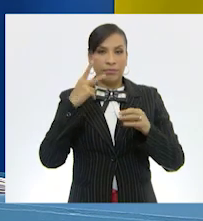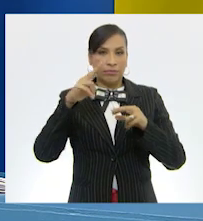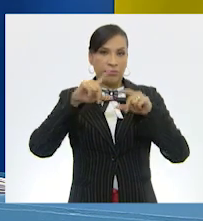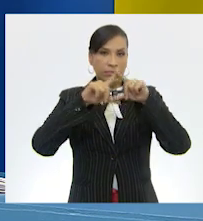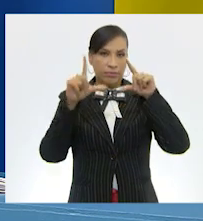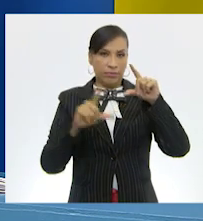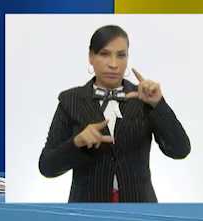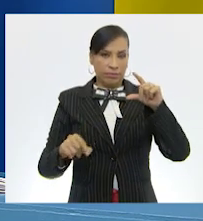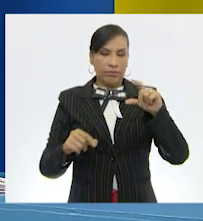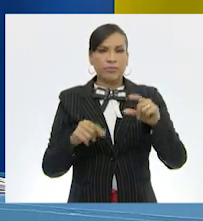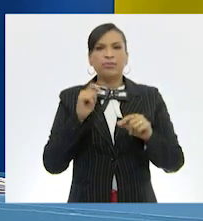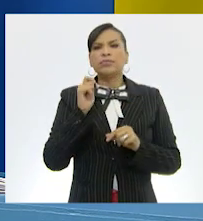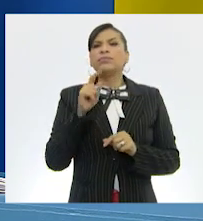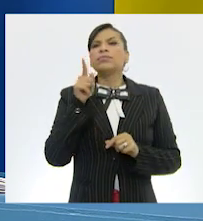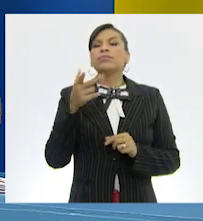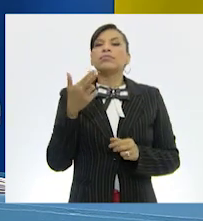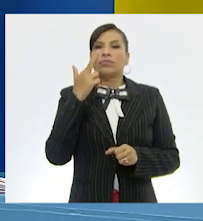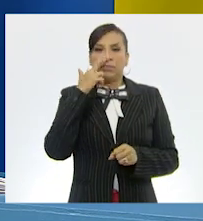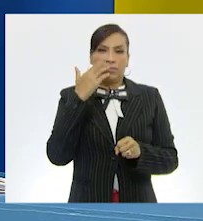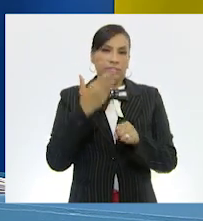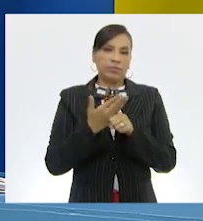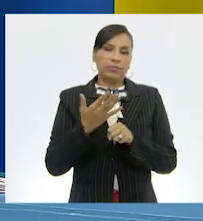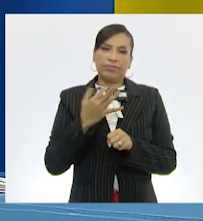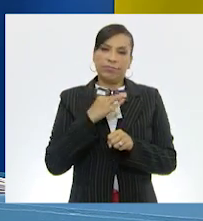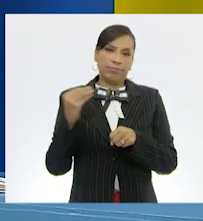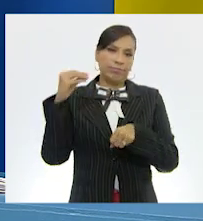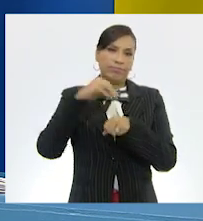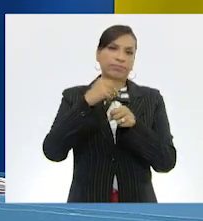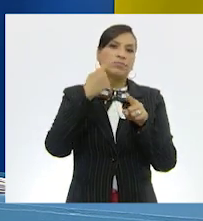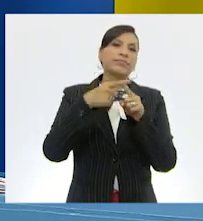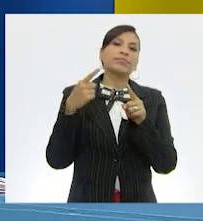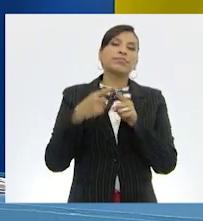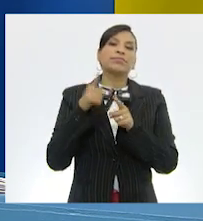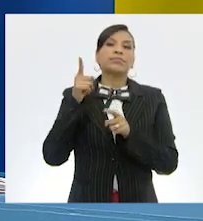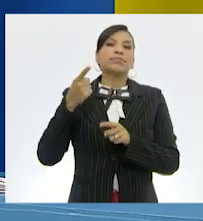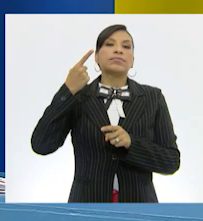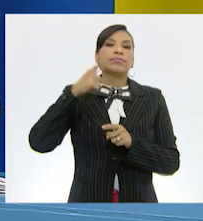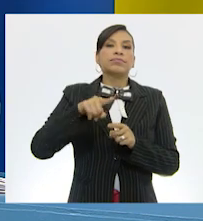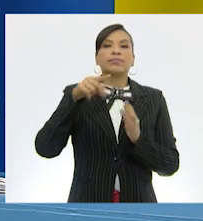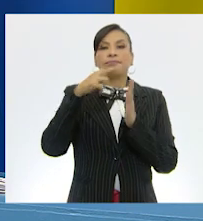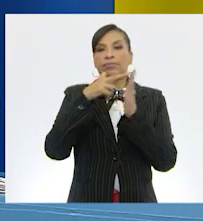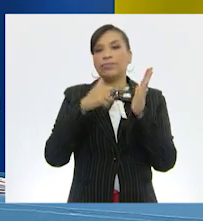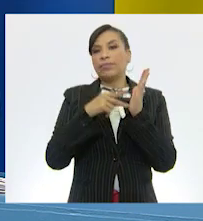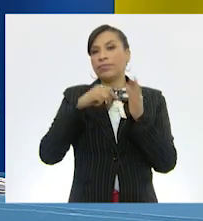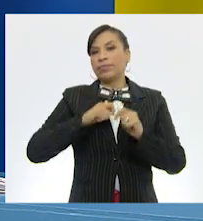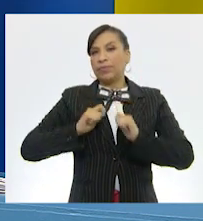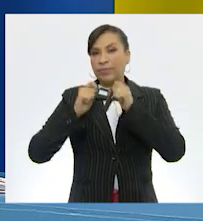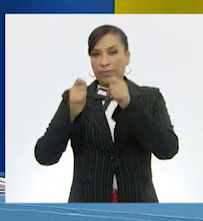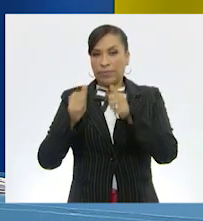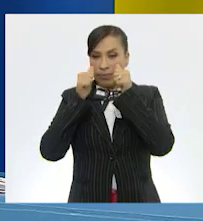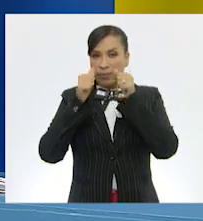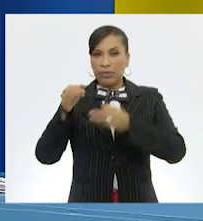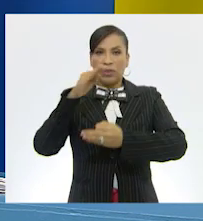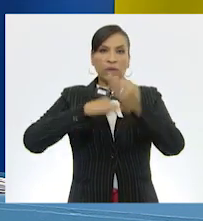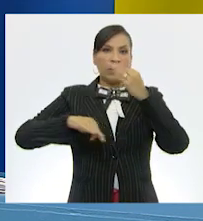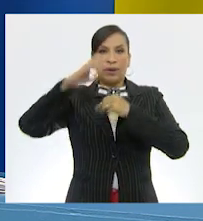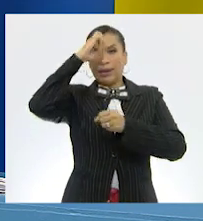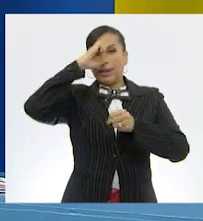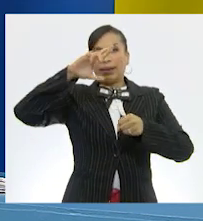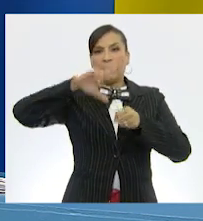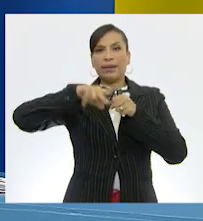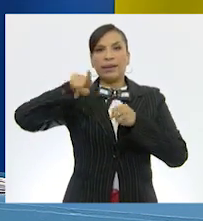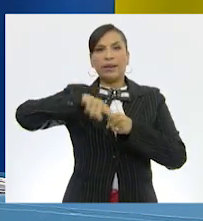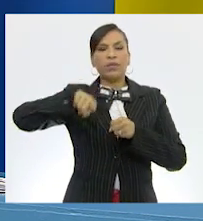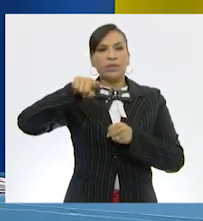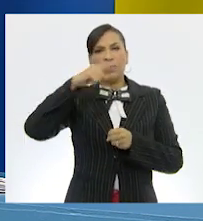nacional que tiene la responsabilidad de aplicar las diversas disposiciones para otorgar a todos los extranjeros